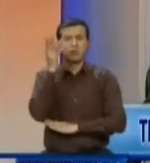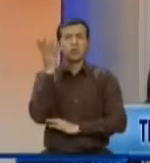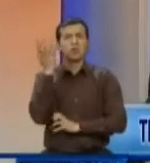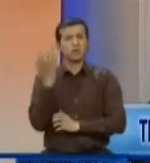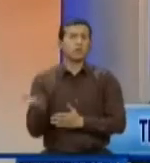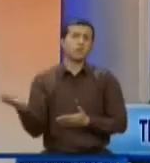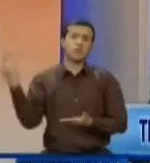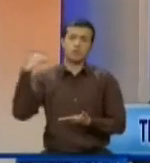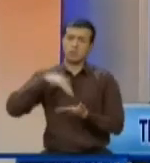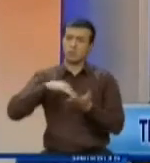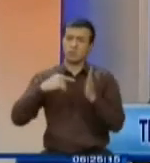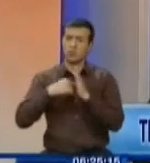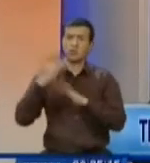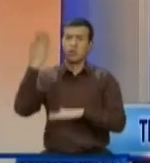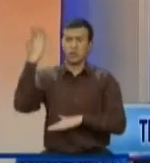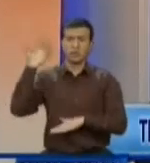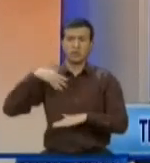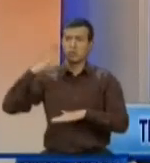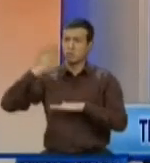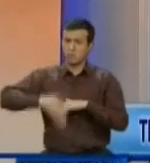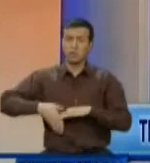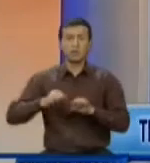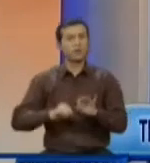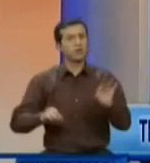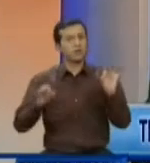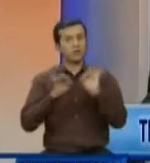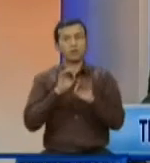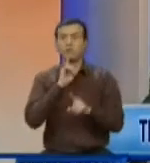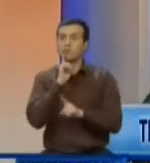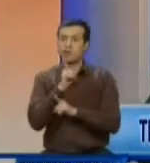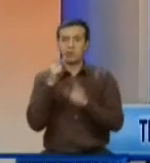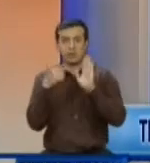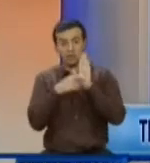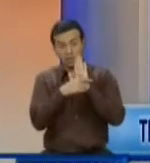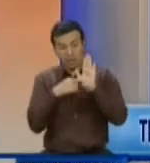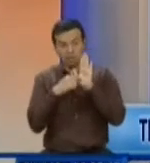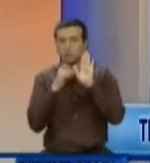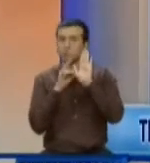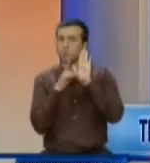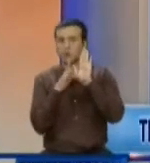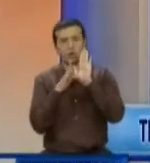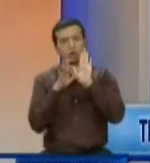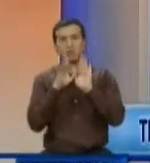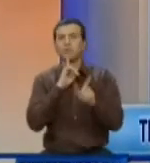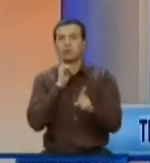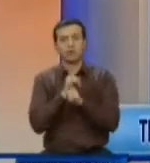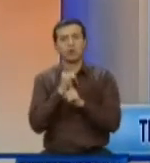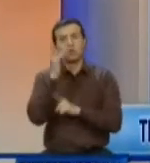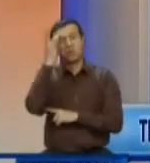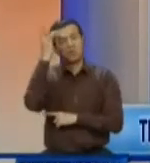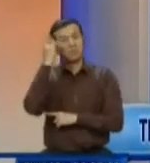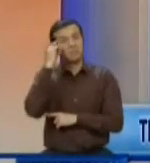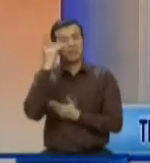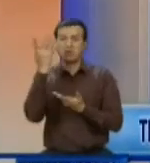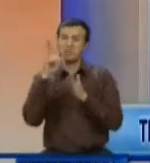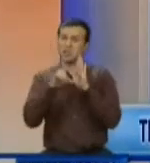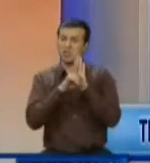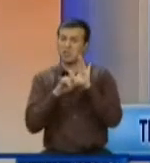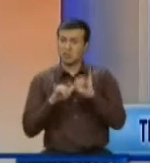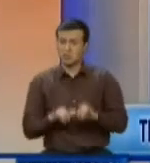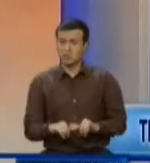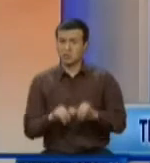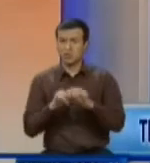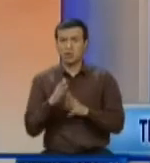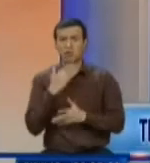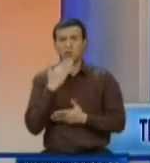resucitar un impuesto del hogar esto es muy importante que esa exposición general salga porque no vemos si es que alguien piensa que ese impuesto sigue vigente